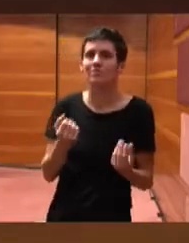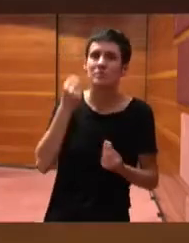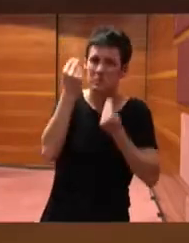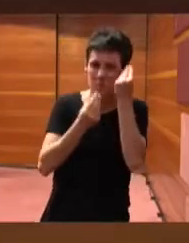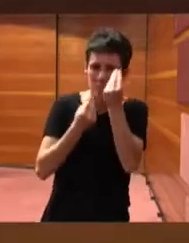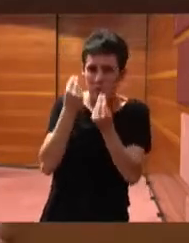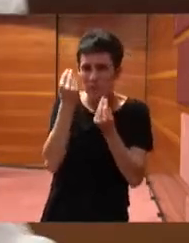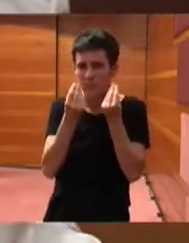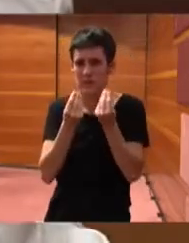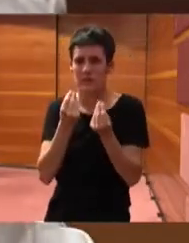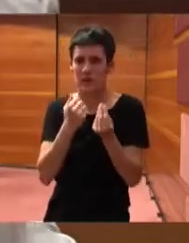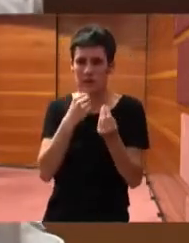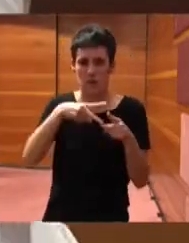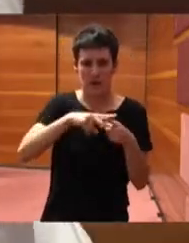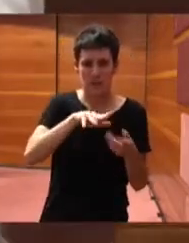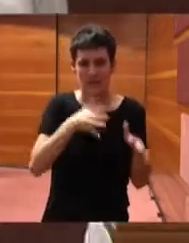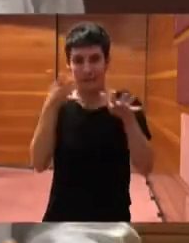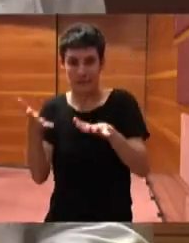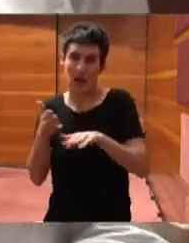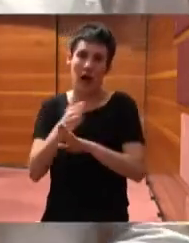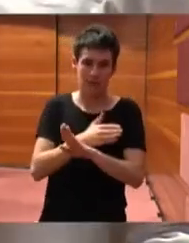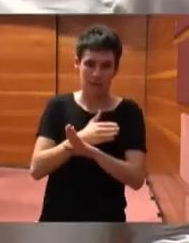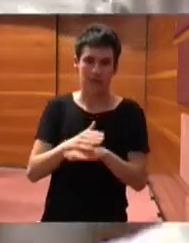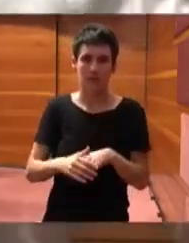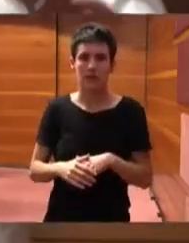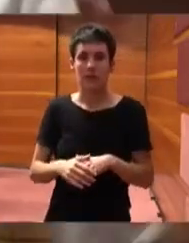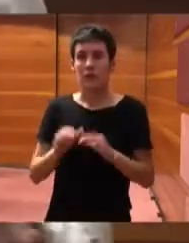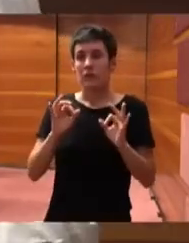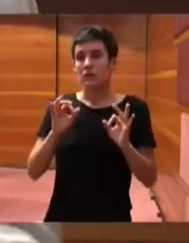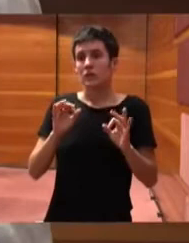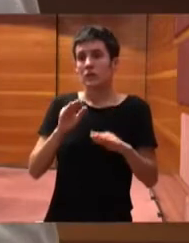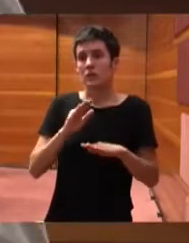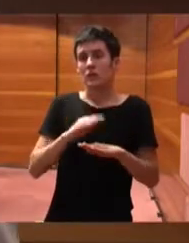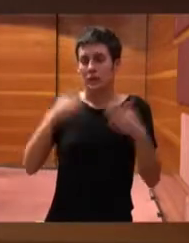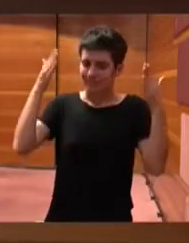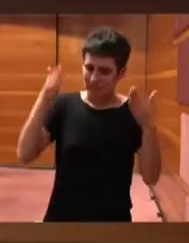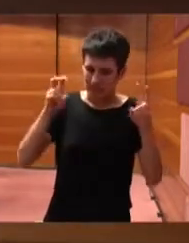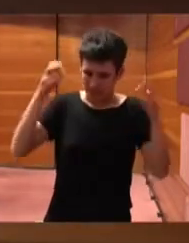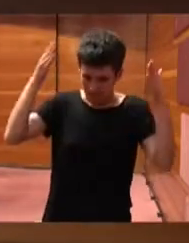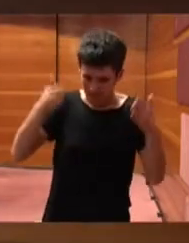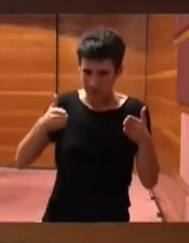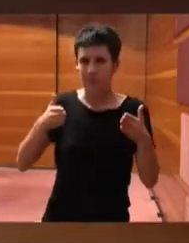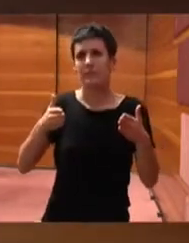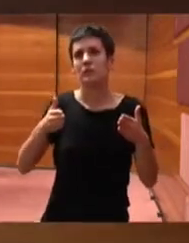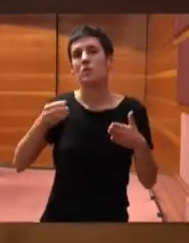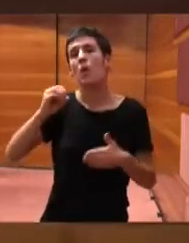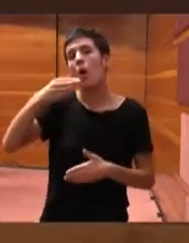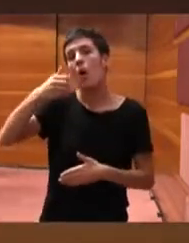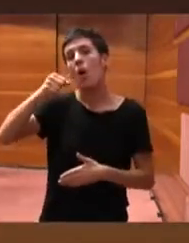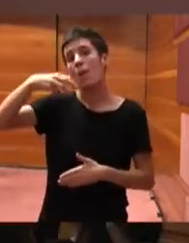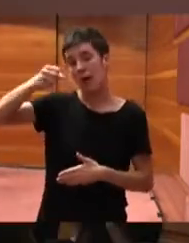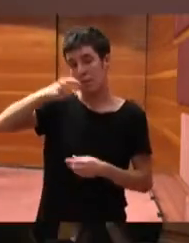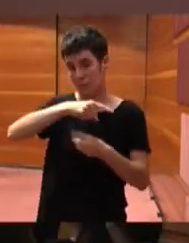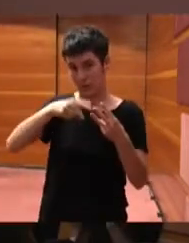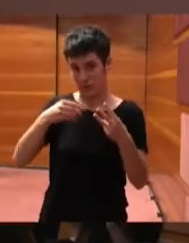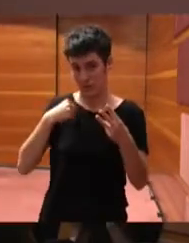principios a la hora de ponerlos en marcha. En todo caso, para no irnos mucho por las ramas, vamos a adoptar los principios de Obama. Y vamos